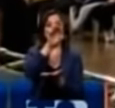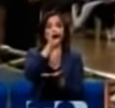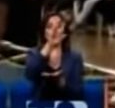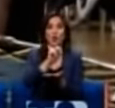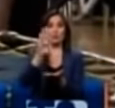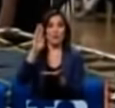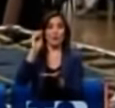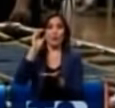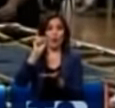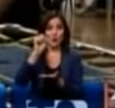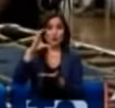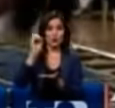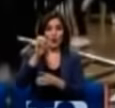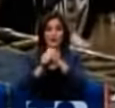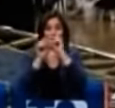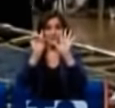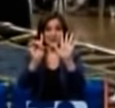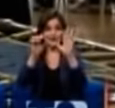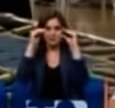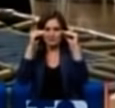lleva 6 años en esta enseñanza.